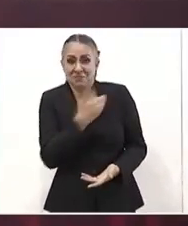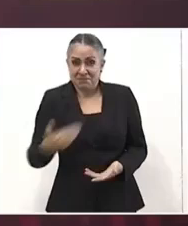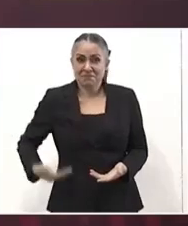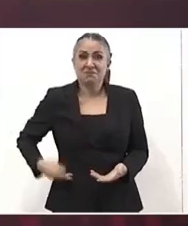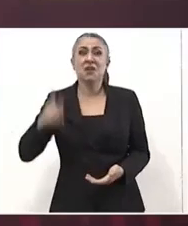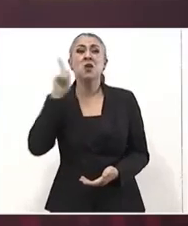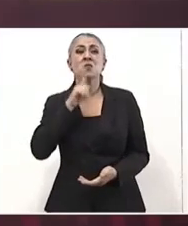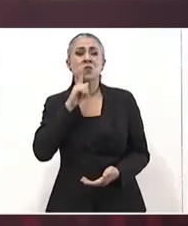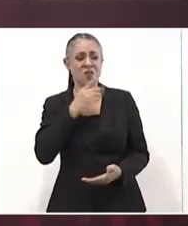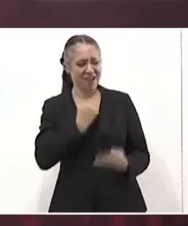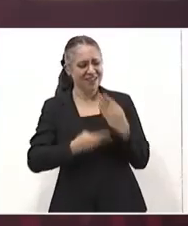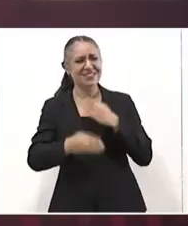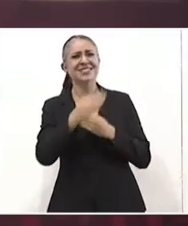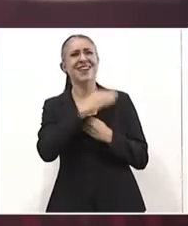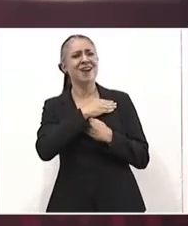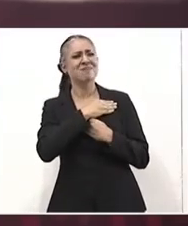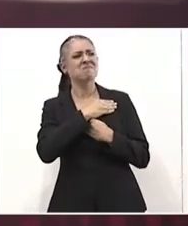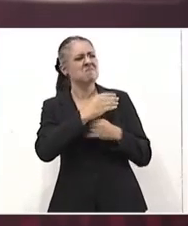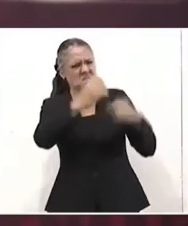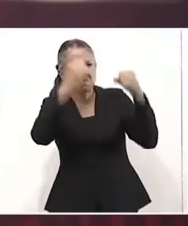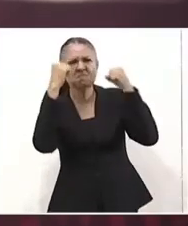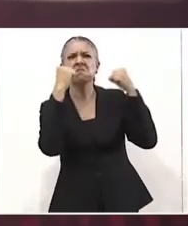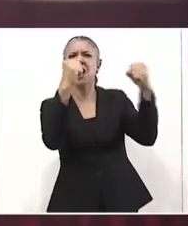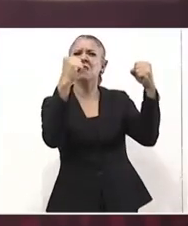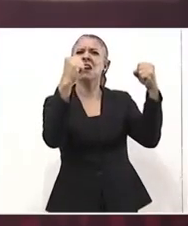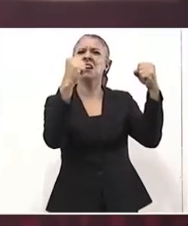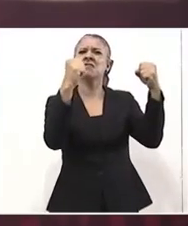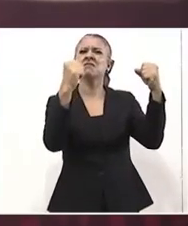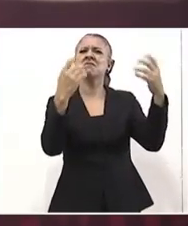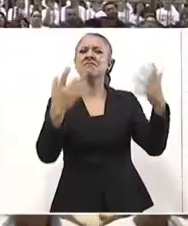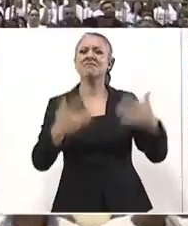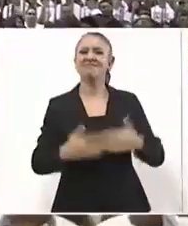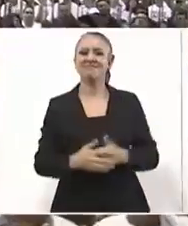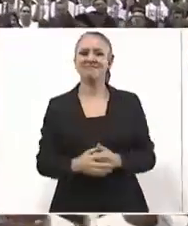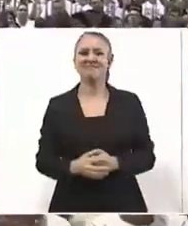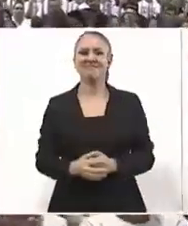de México, Claudia Sheinbaum Pardo.